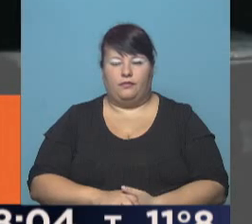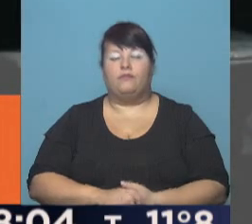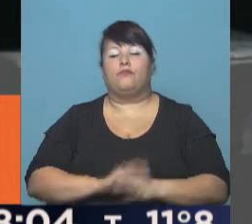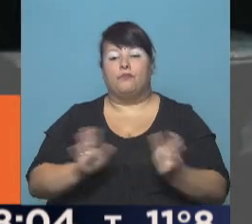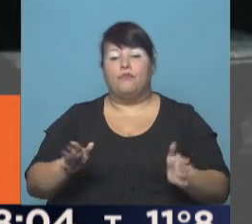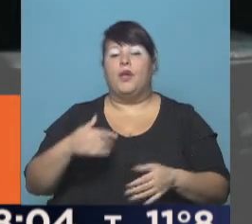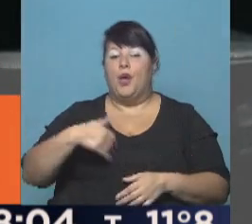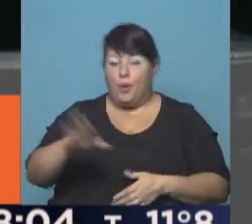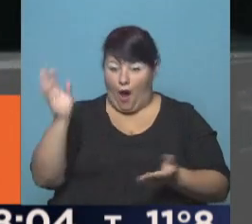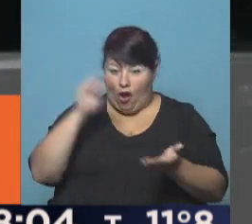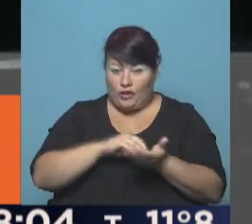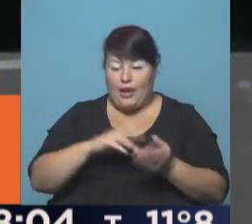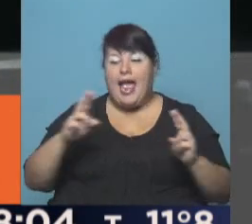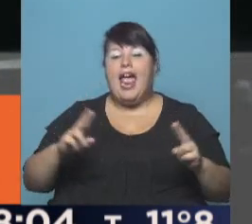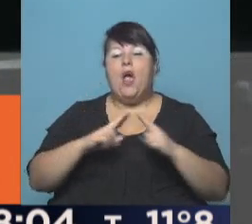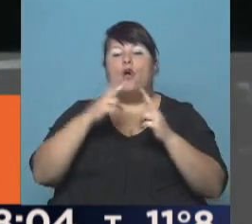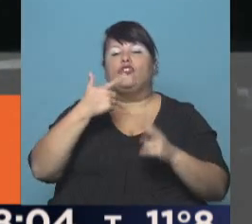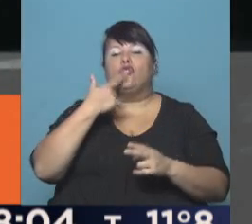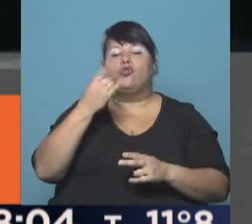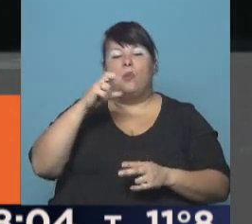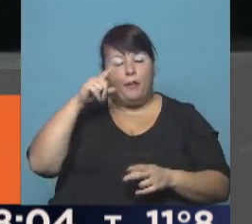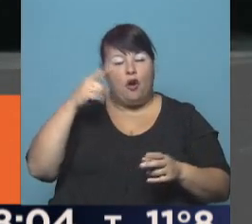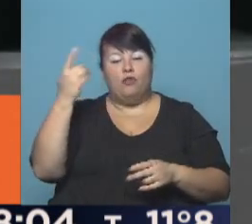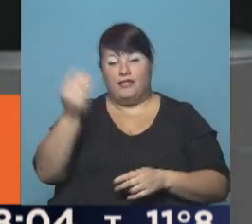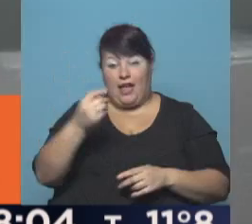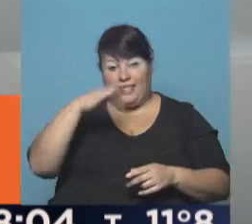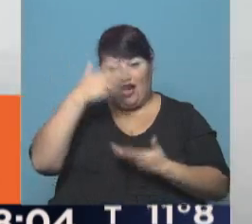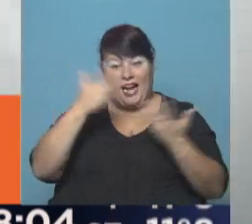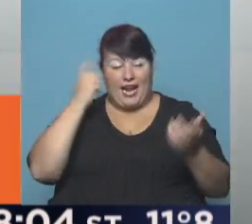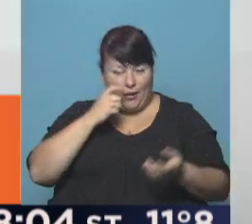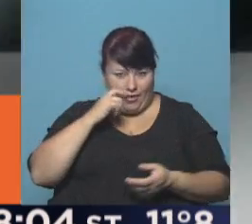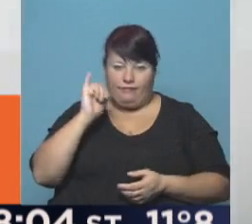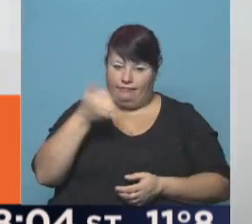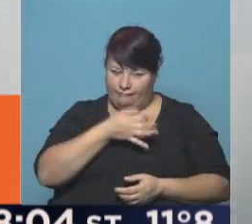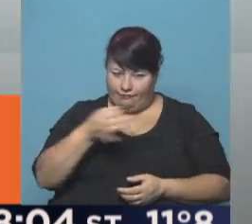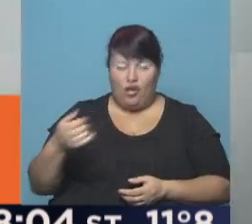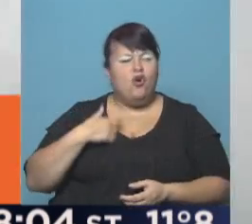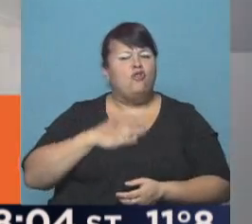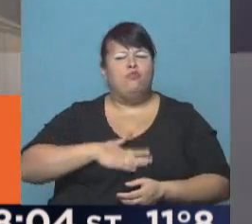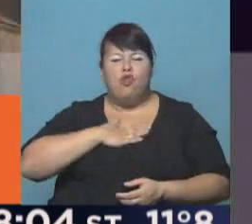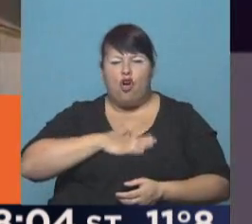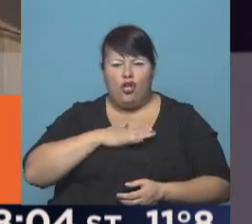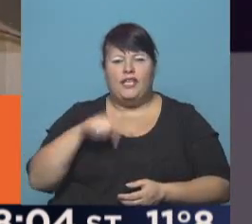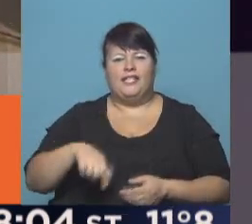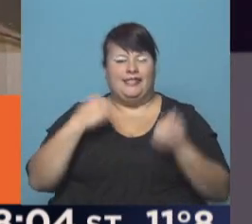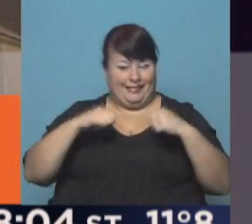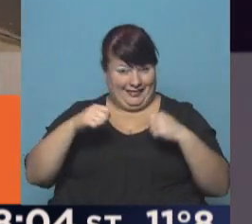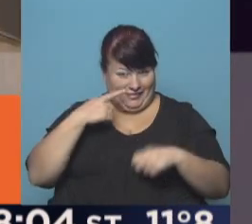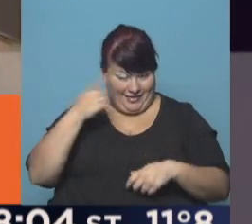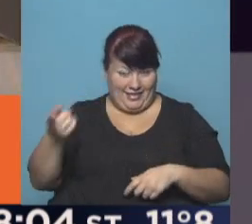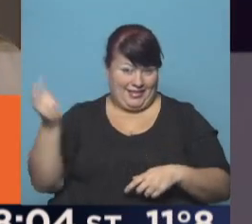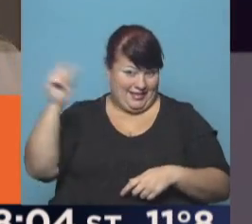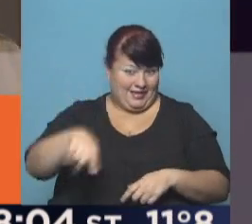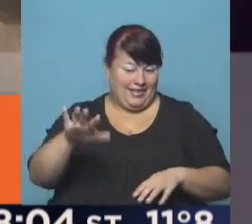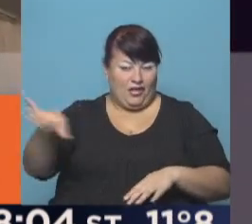Bueno, David, se viene otro Encuentro Supremo con la gente ahora este sábado en el Gran Rivadavia. Así es. Estoy contentísimo, estamos ensayando, como viste, que llegaron